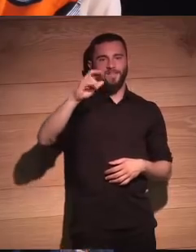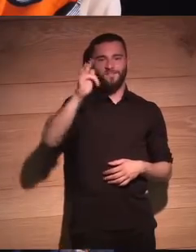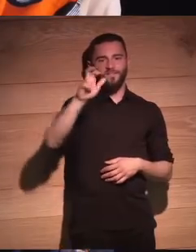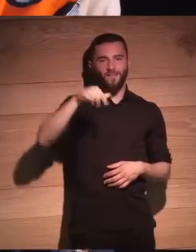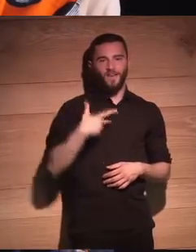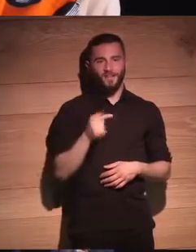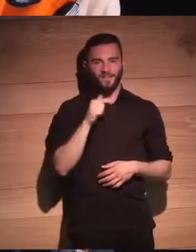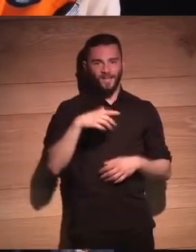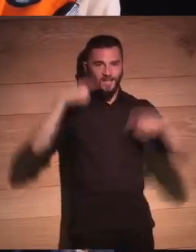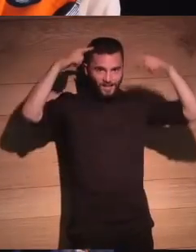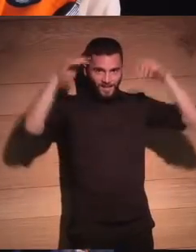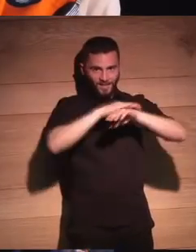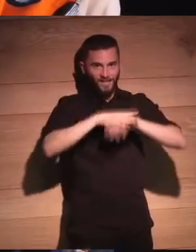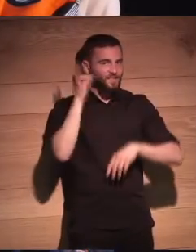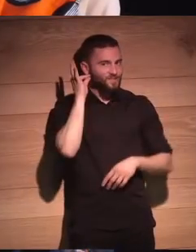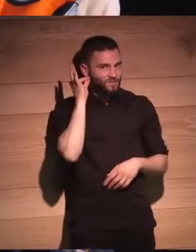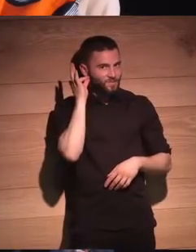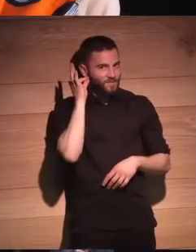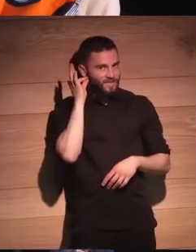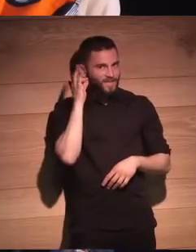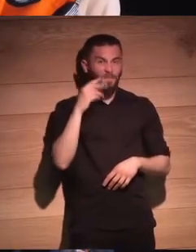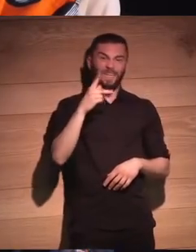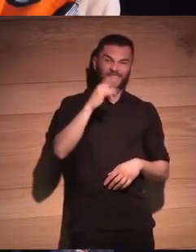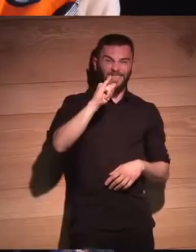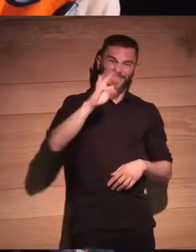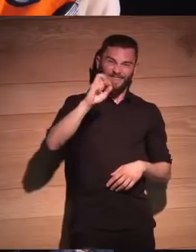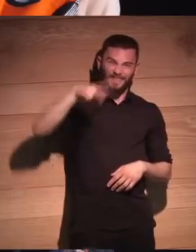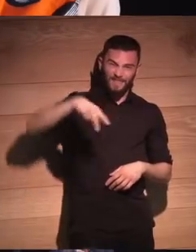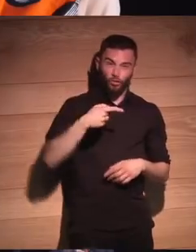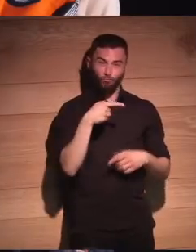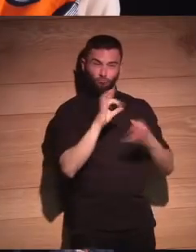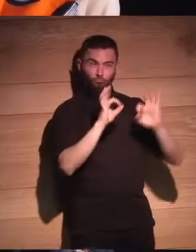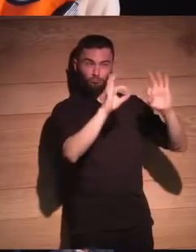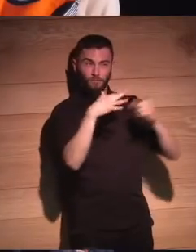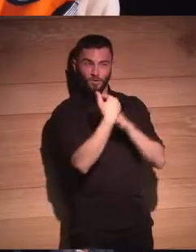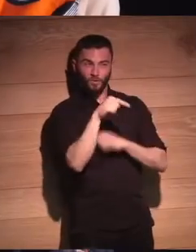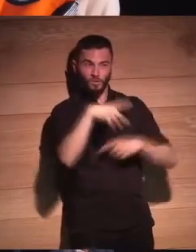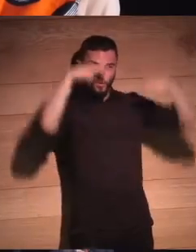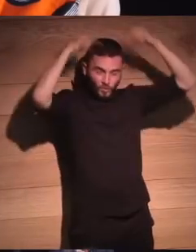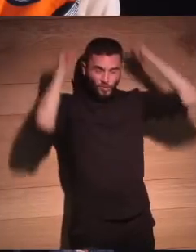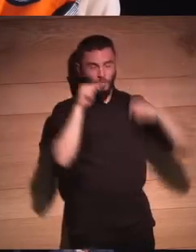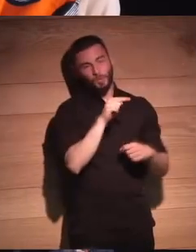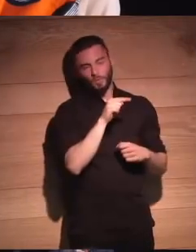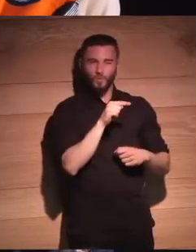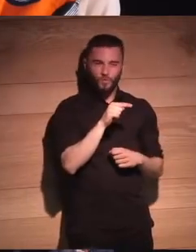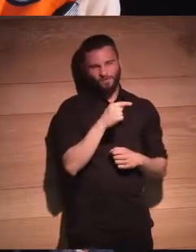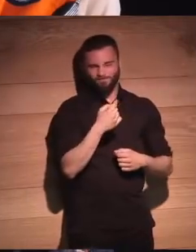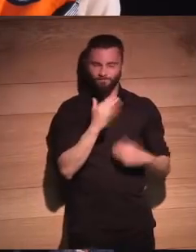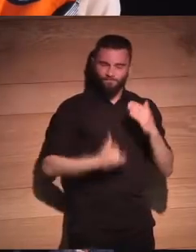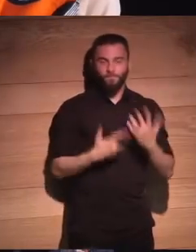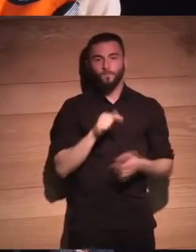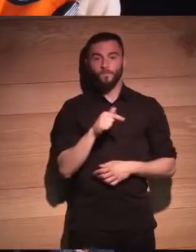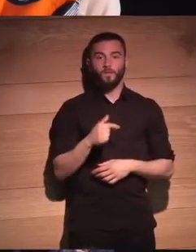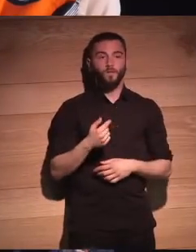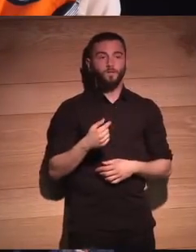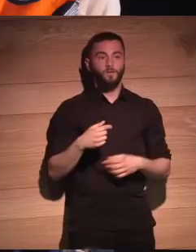con De Vito que realmente que Keaton en ese caso concreto, ¿no? Es decir, y creo que en general Batman tiene eso, no hay una galería de villanos ni interpretación